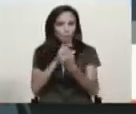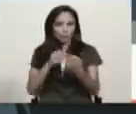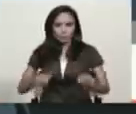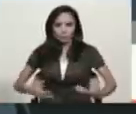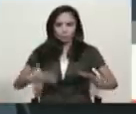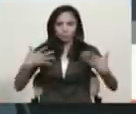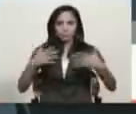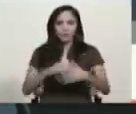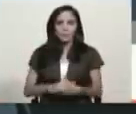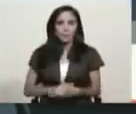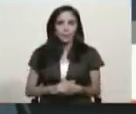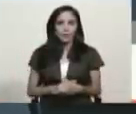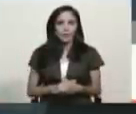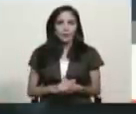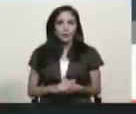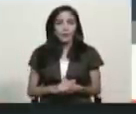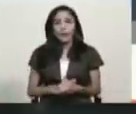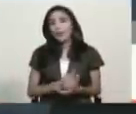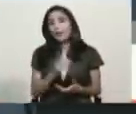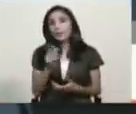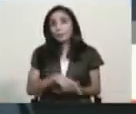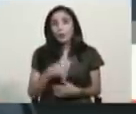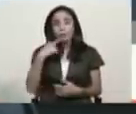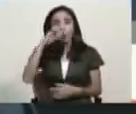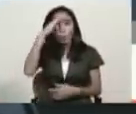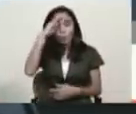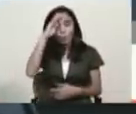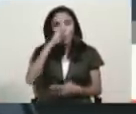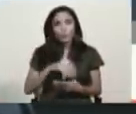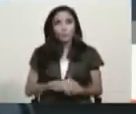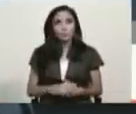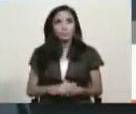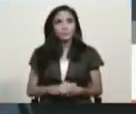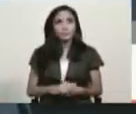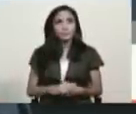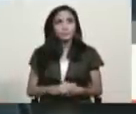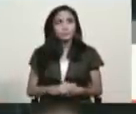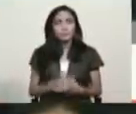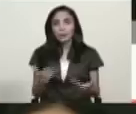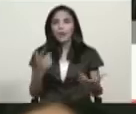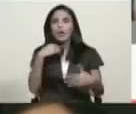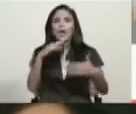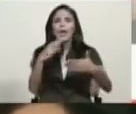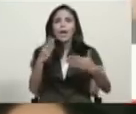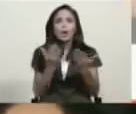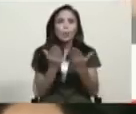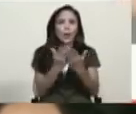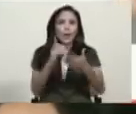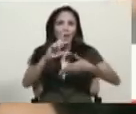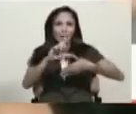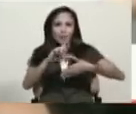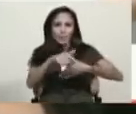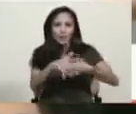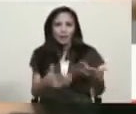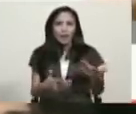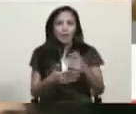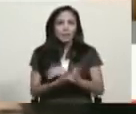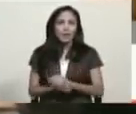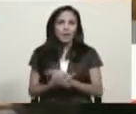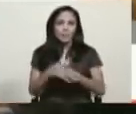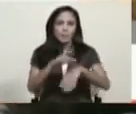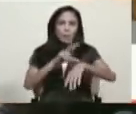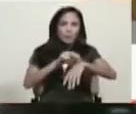Y empezó el proceso de formación en Cuba, en la Escuela Latinoamericana de Medicina Salvador